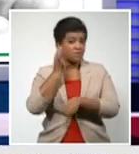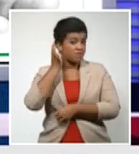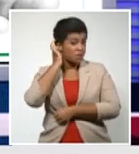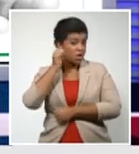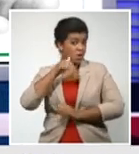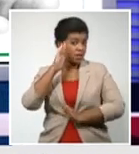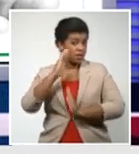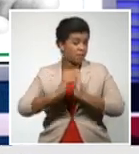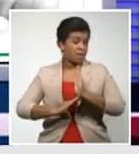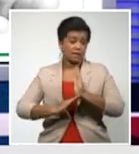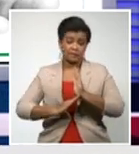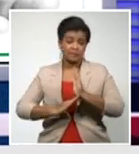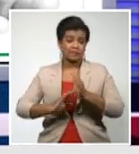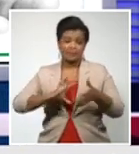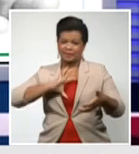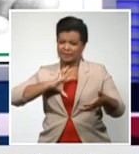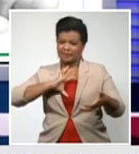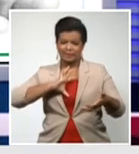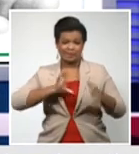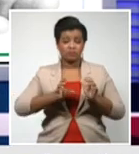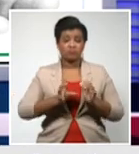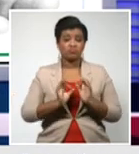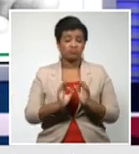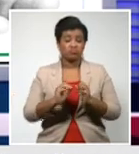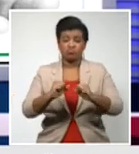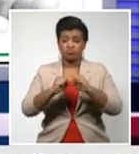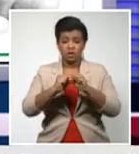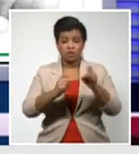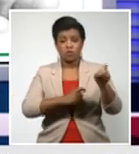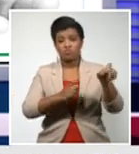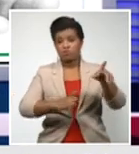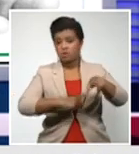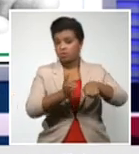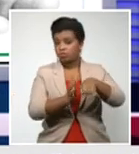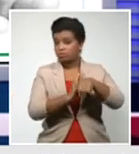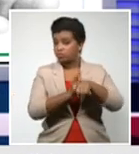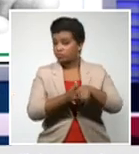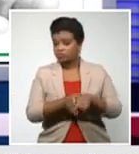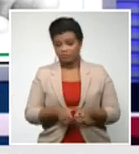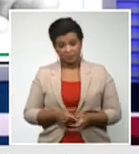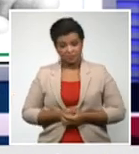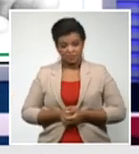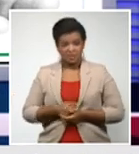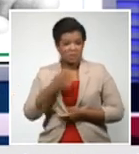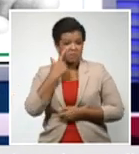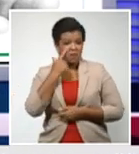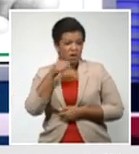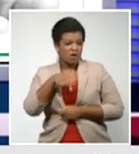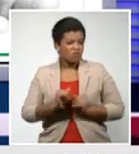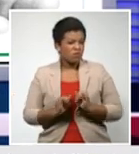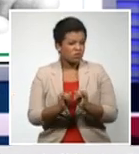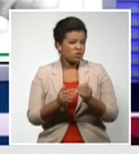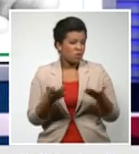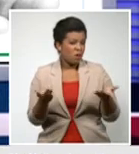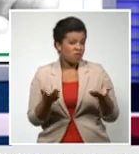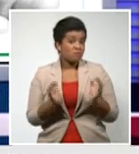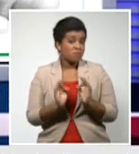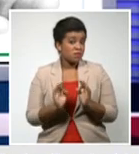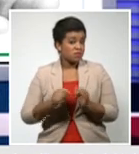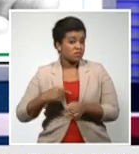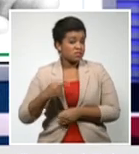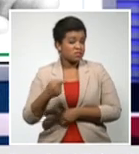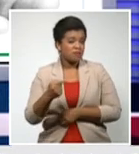los expertos, un mes complejo en el enfrentamiento a la enfermedad. Veremos cuáles son las noticias de hoy. Para ello me acompaña, como es habitual, el